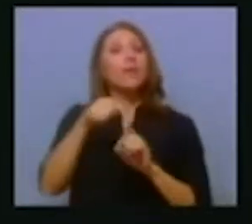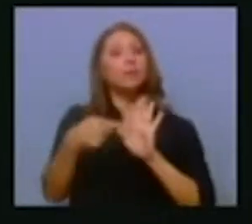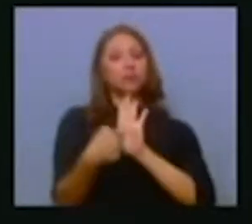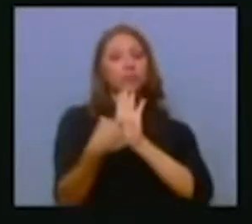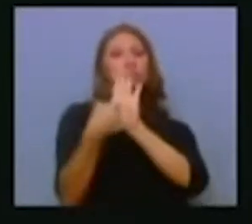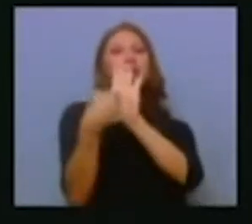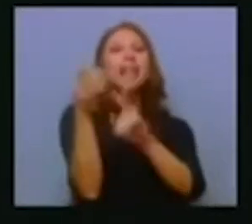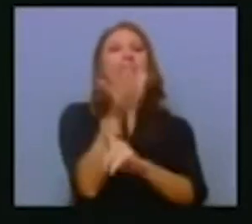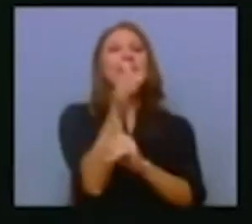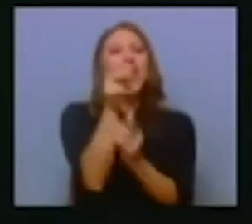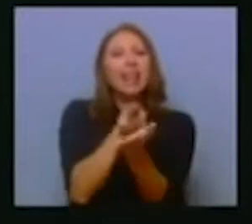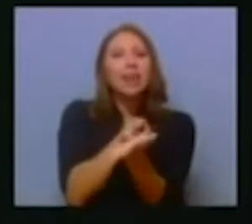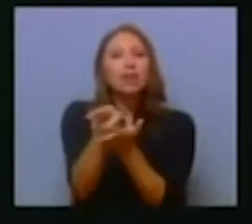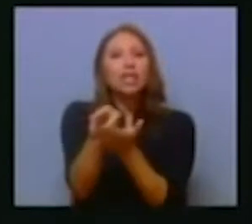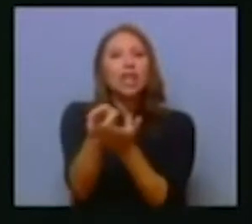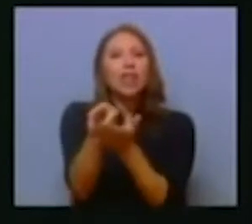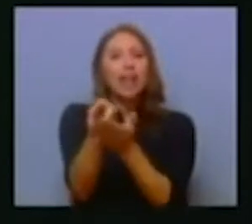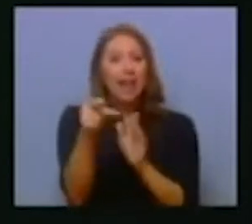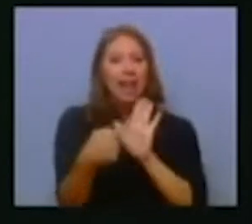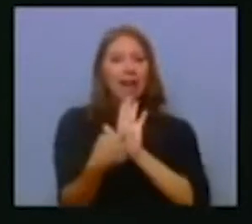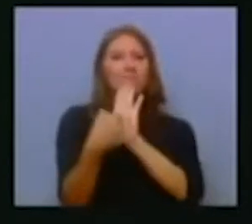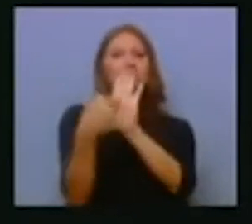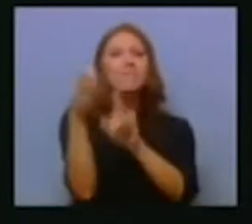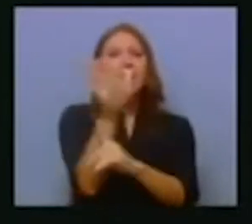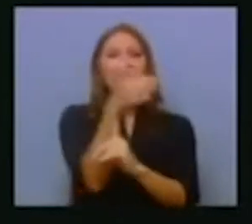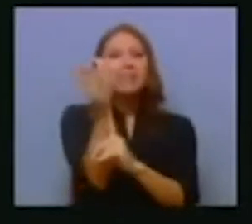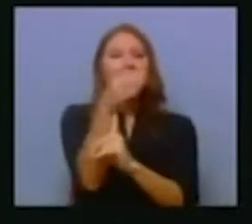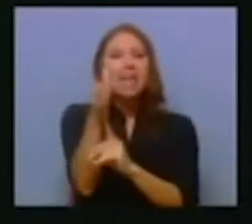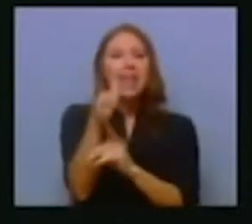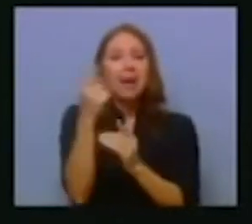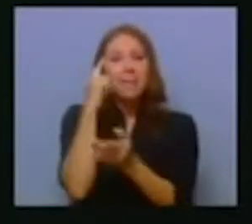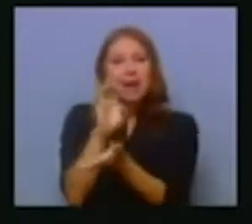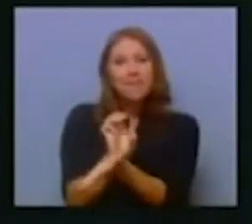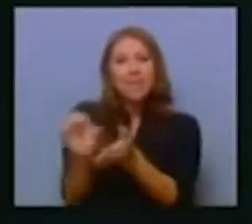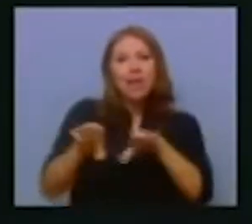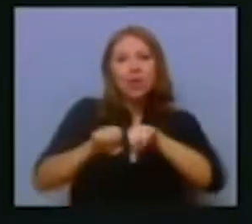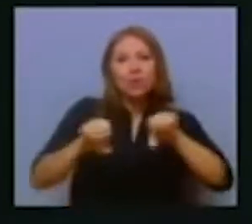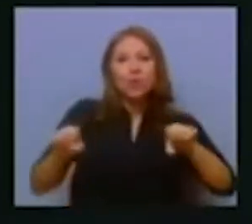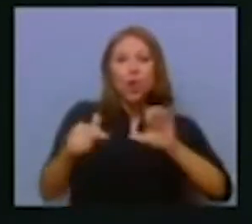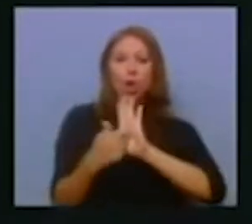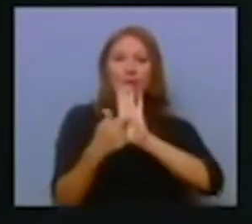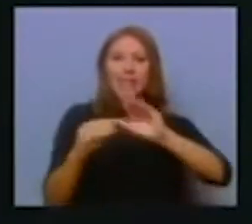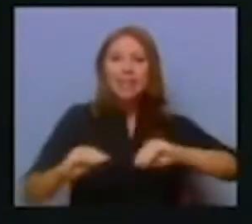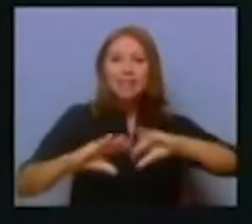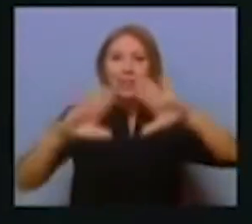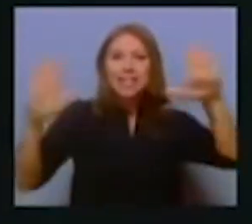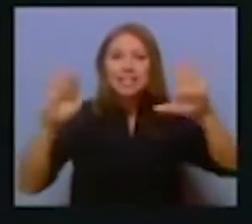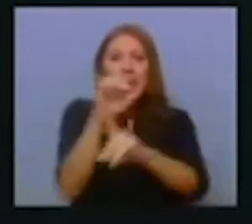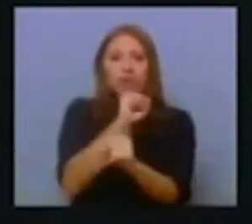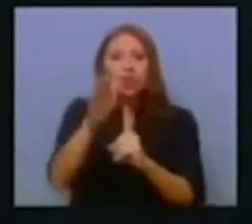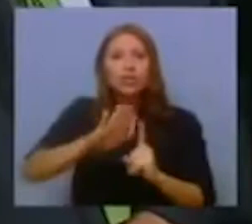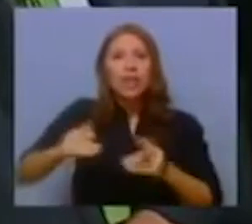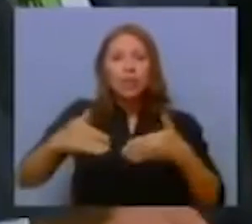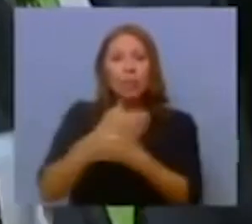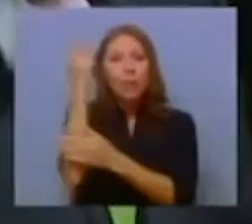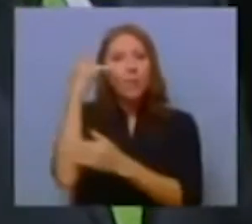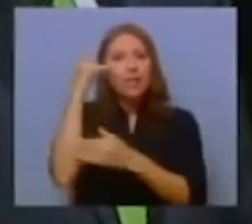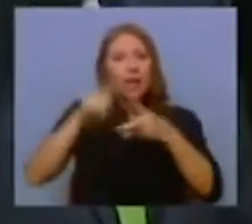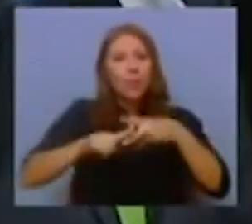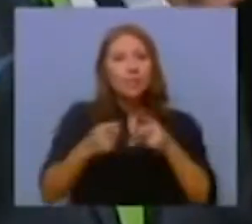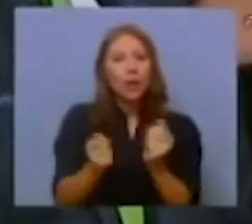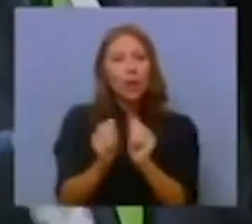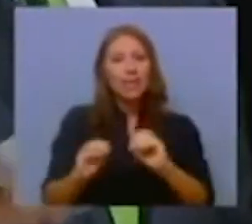honestidad, la bandera contra la corrupción, la bandera de la transparencia, la sociedad, la nueva política empieza con la